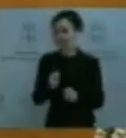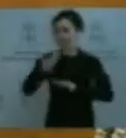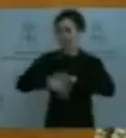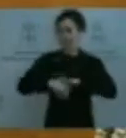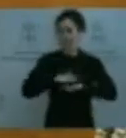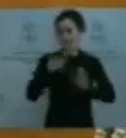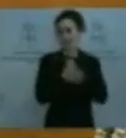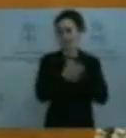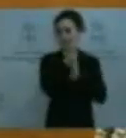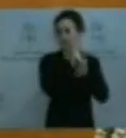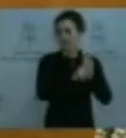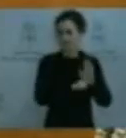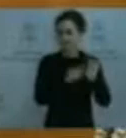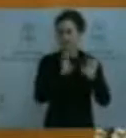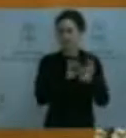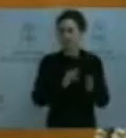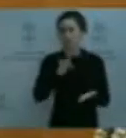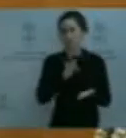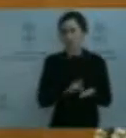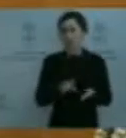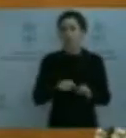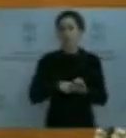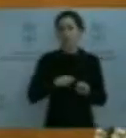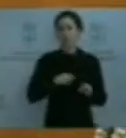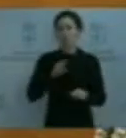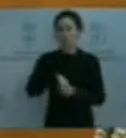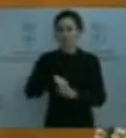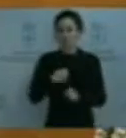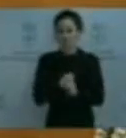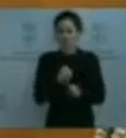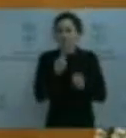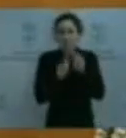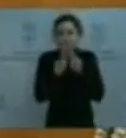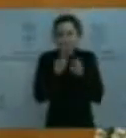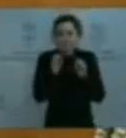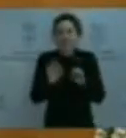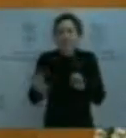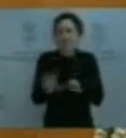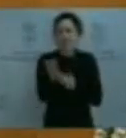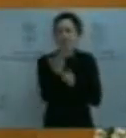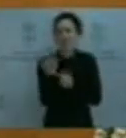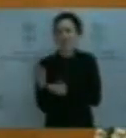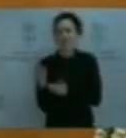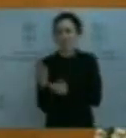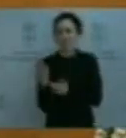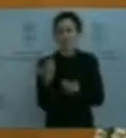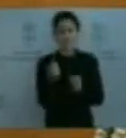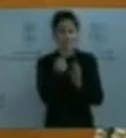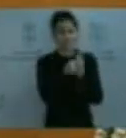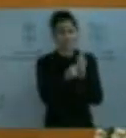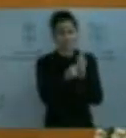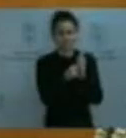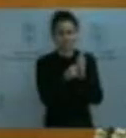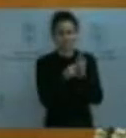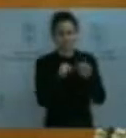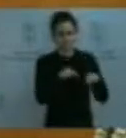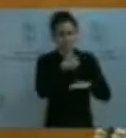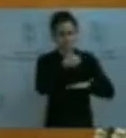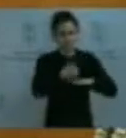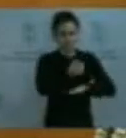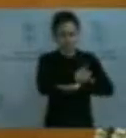consultora. La empresa consultora les da 5 candidatos con una puntuación escalonada. El tribunal, es decir, usted y sus 2 directores generales o 2 personas de